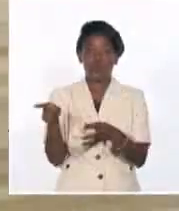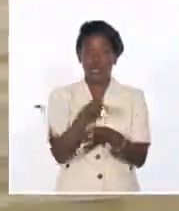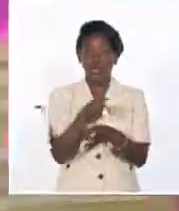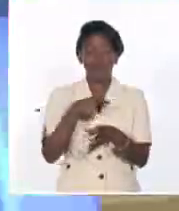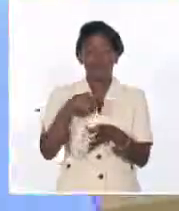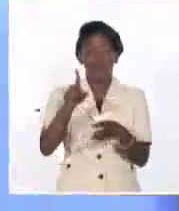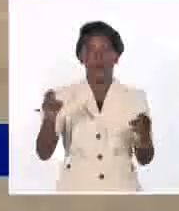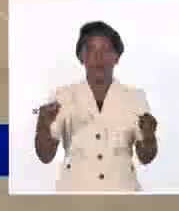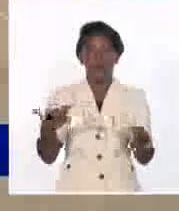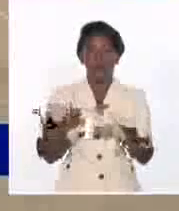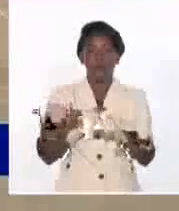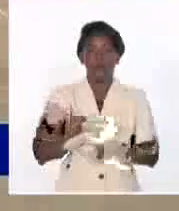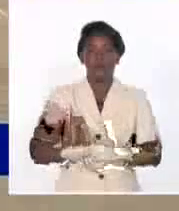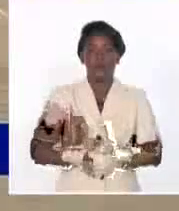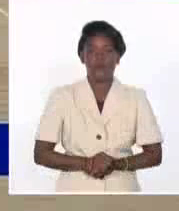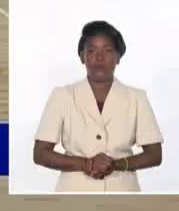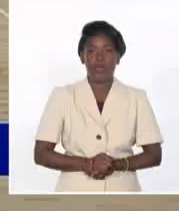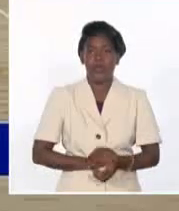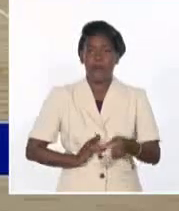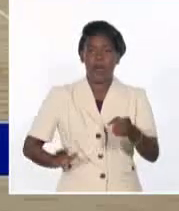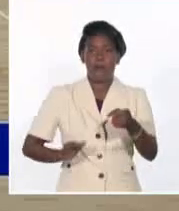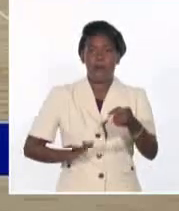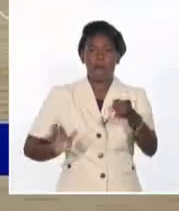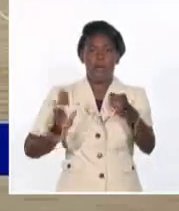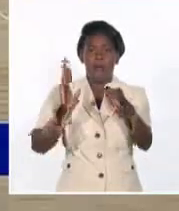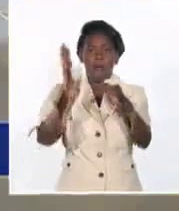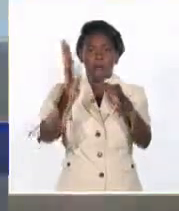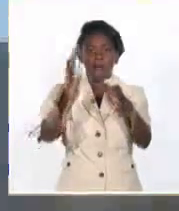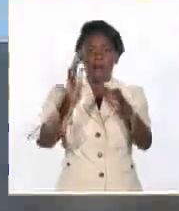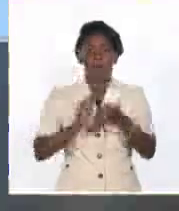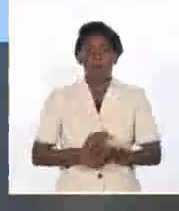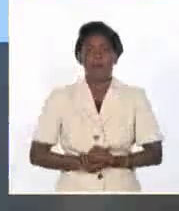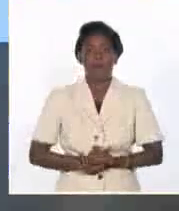Mundo, pero que no lograron el cupo al máximo evento.